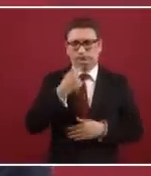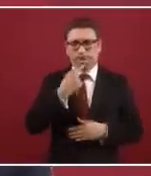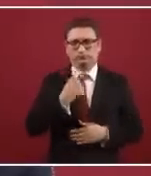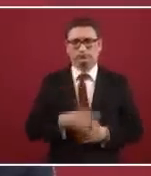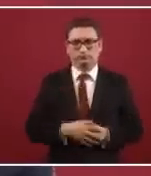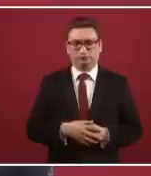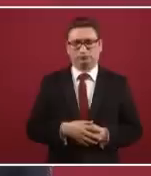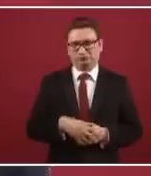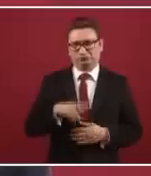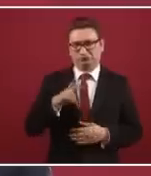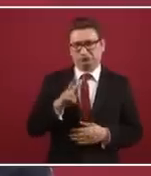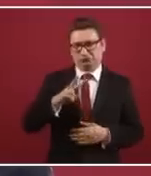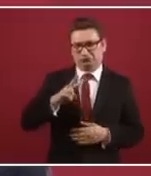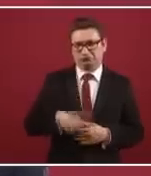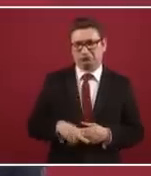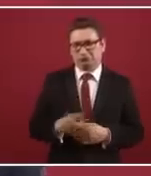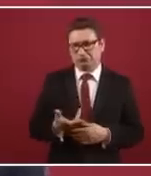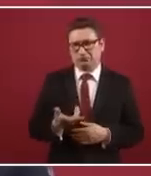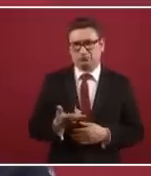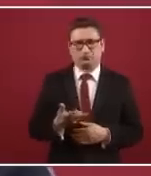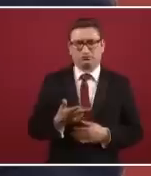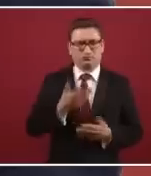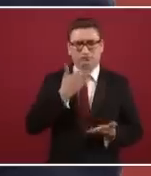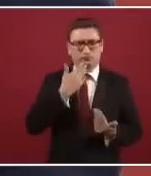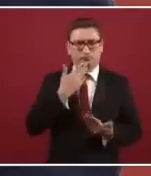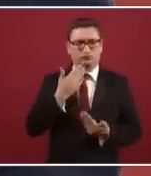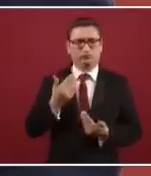Y sí, no iba a haber,